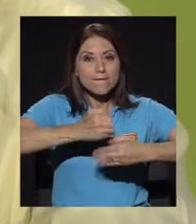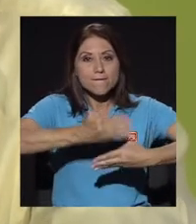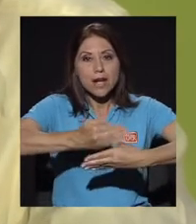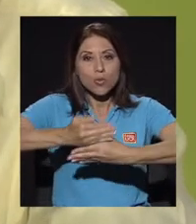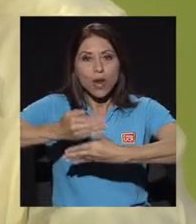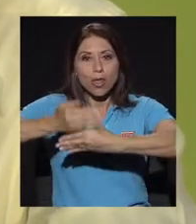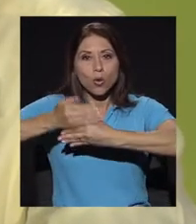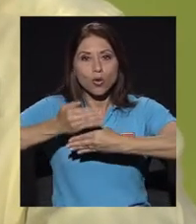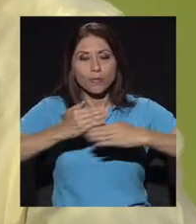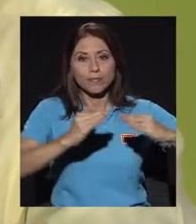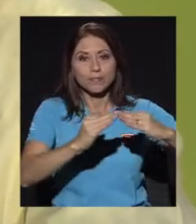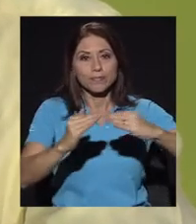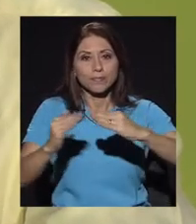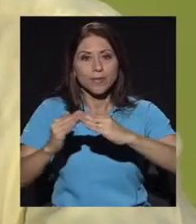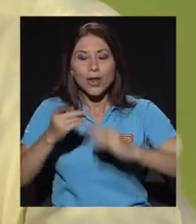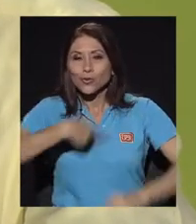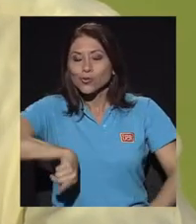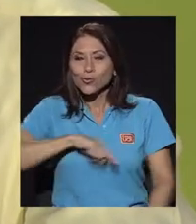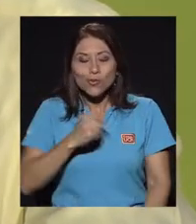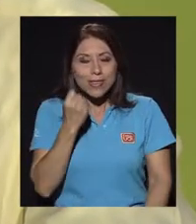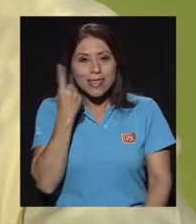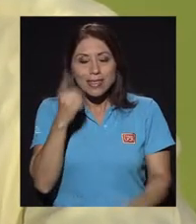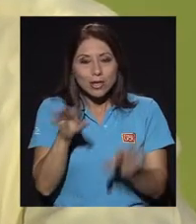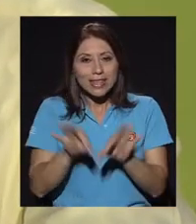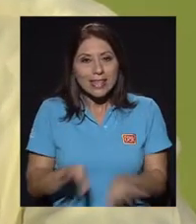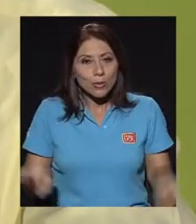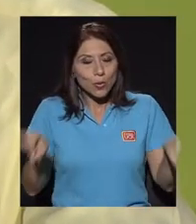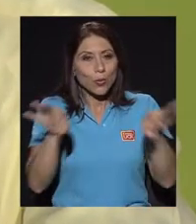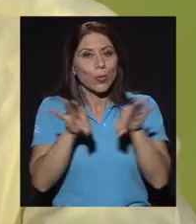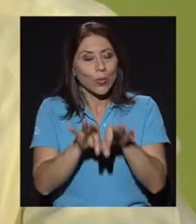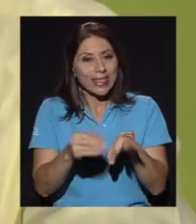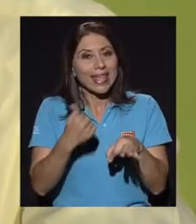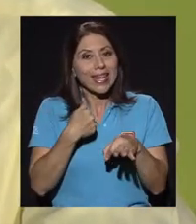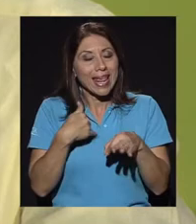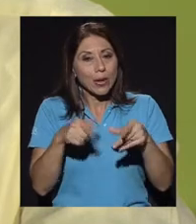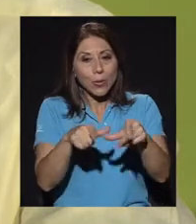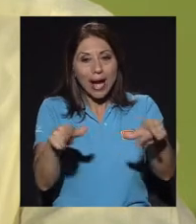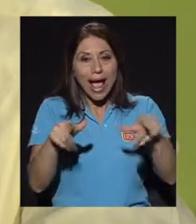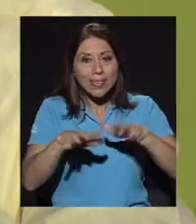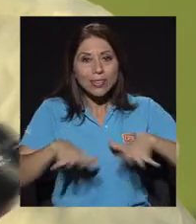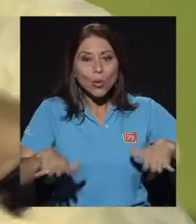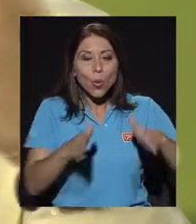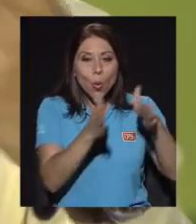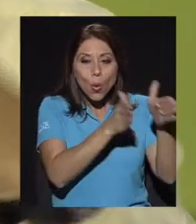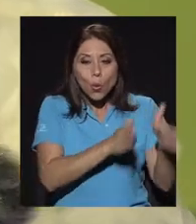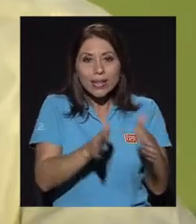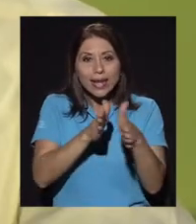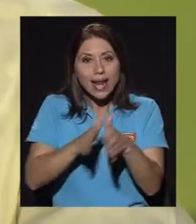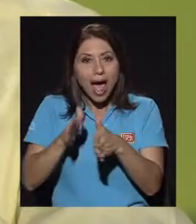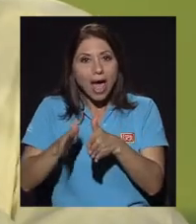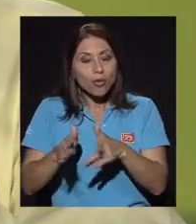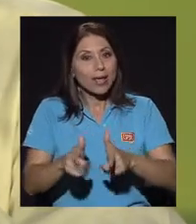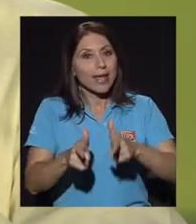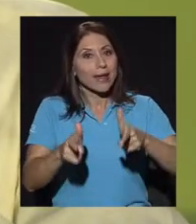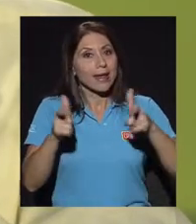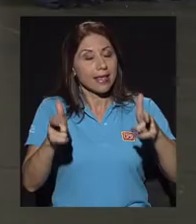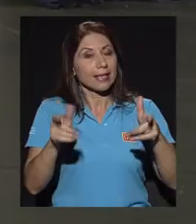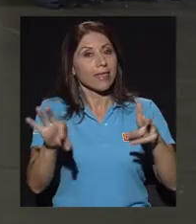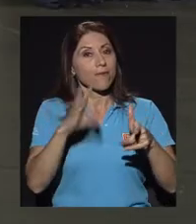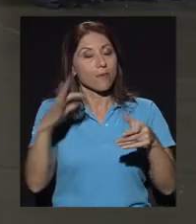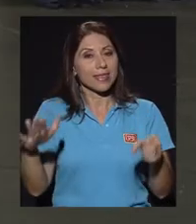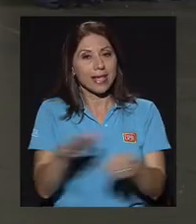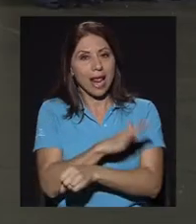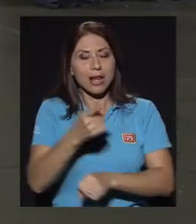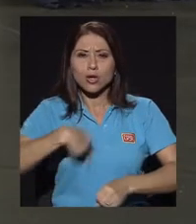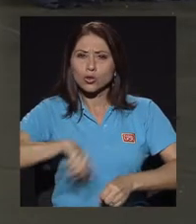la importancia de funcionar y tener un cantón ordenado y que crezca de manera integral. Por ello hemos insistido